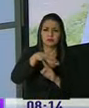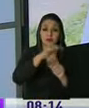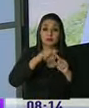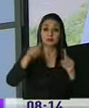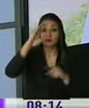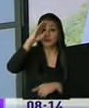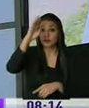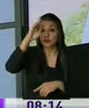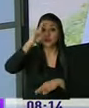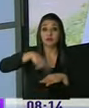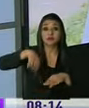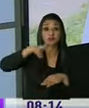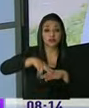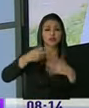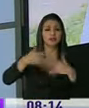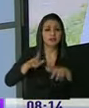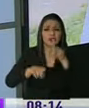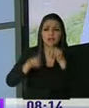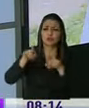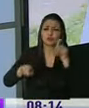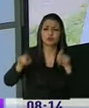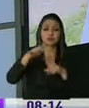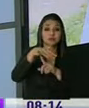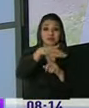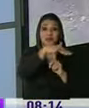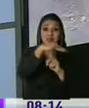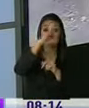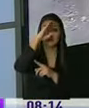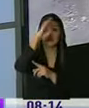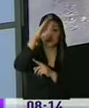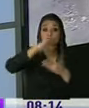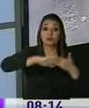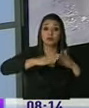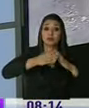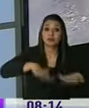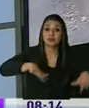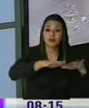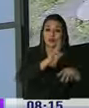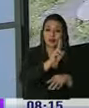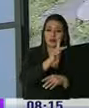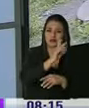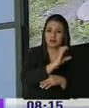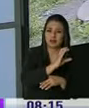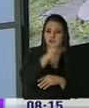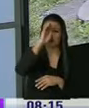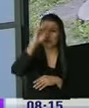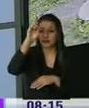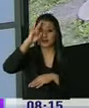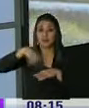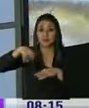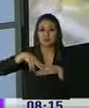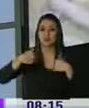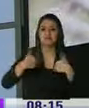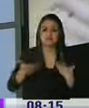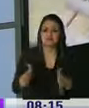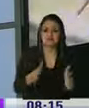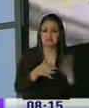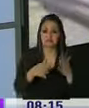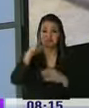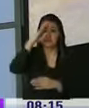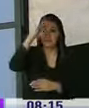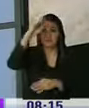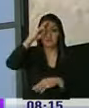Policía Nacional, ya hay varios parques donde la Policía Comunitaria o la Policía Nacional, nanay. Hay que recordar que ya la